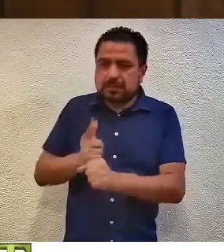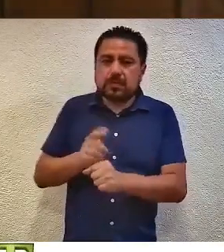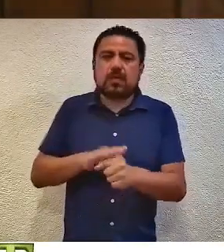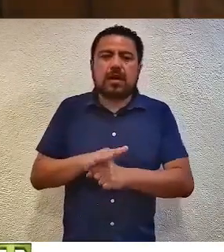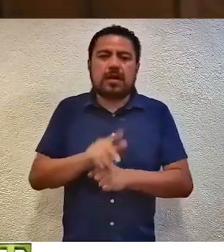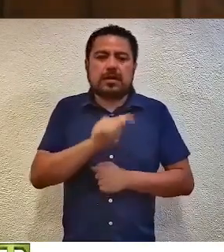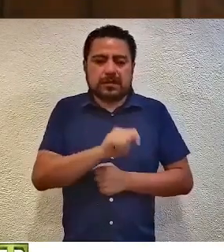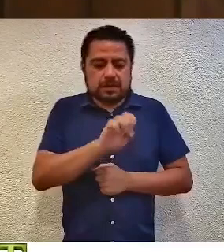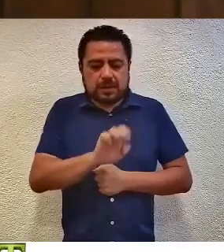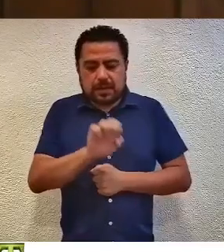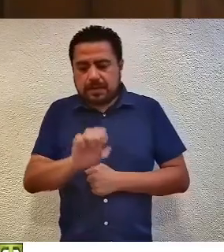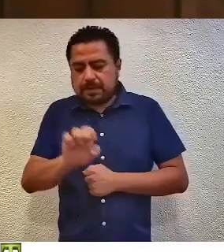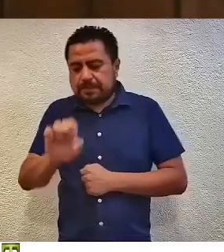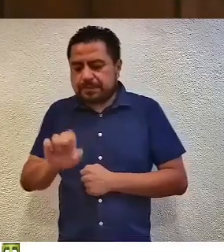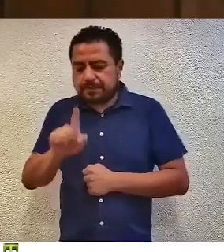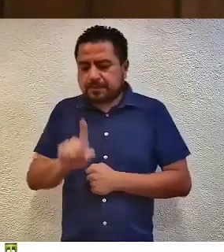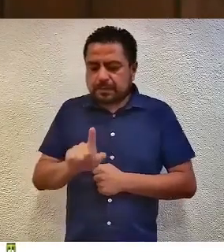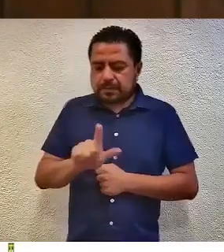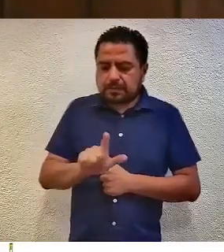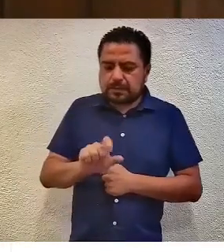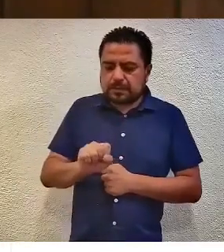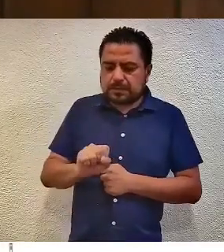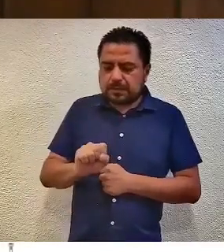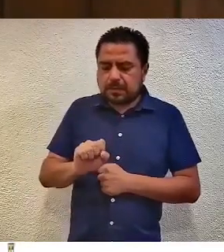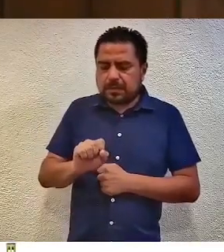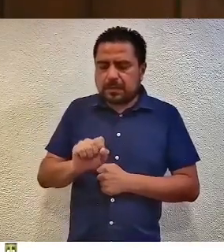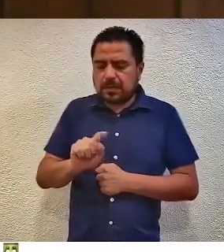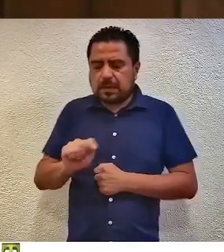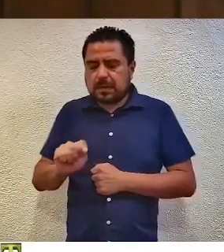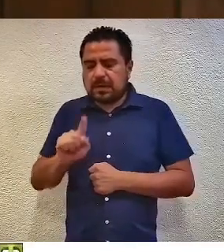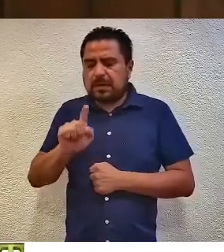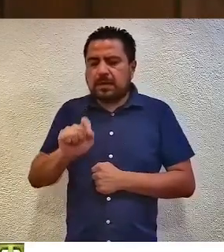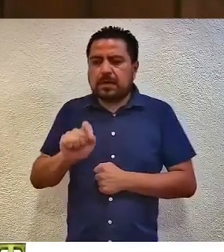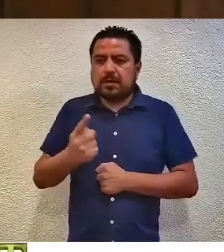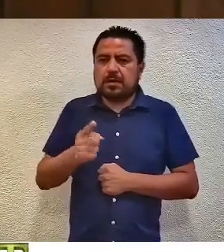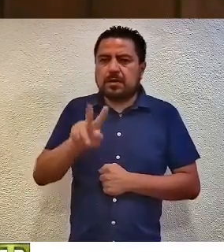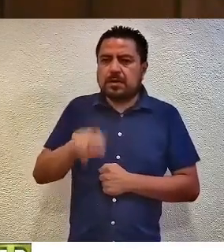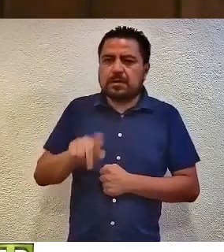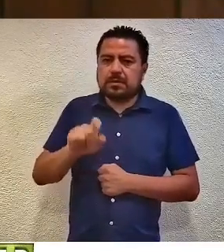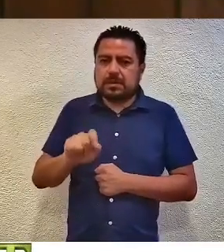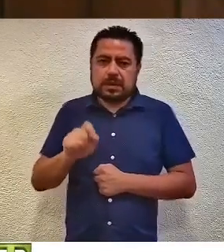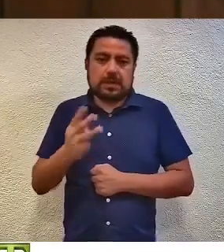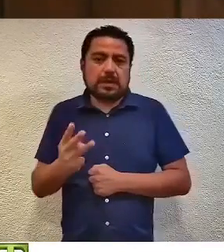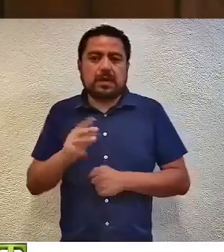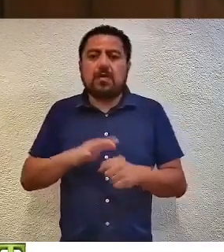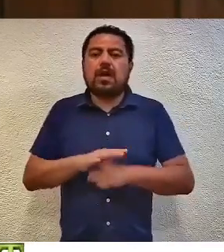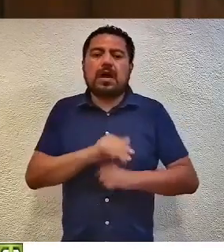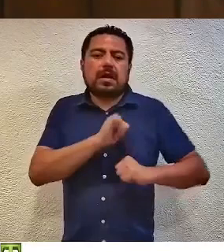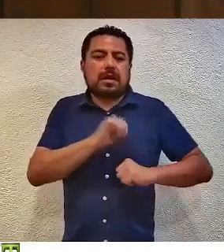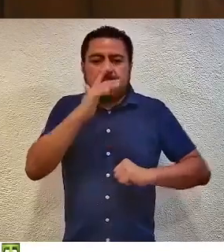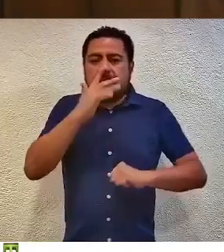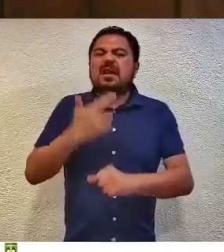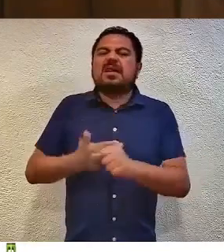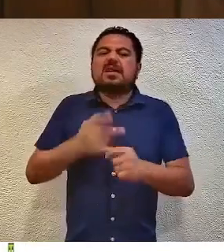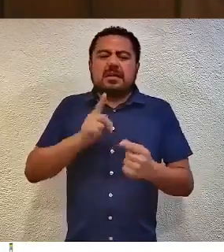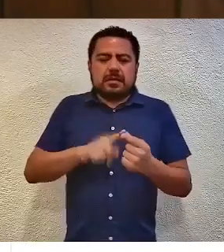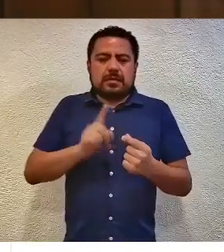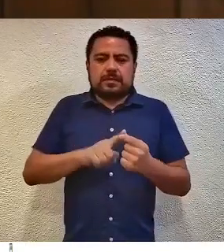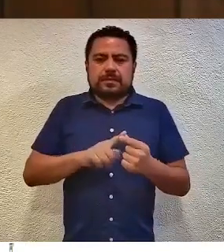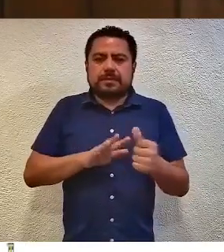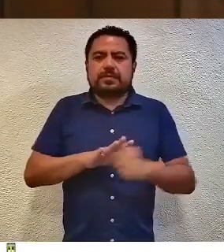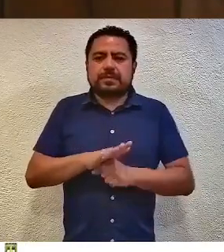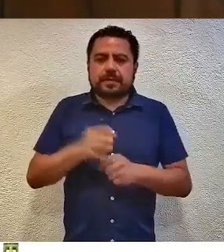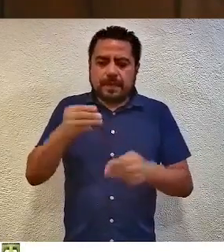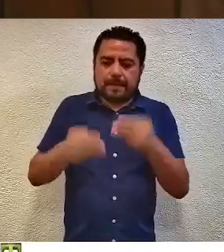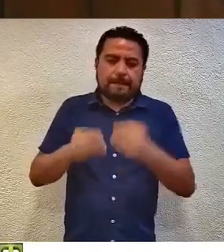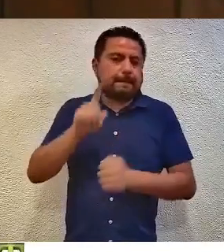clave TEE/LST, diagonal 21, diagonal 2023, que fue turnado a la ponencia a cargo de